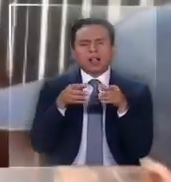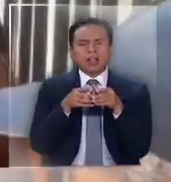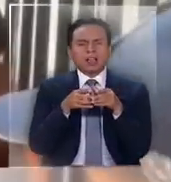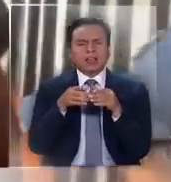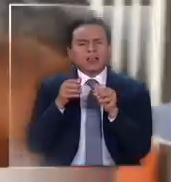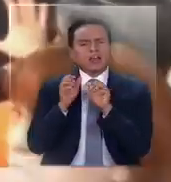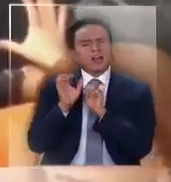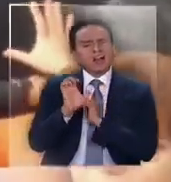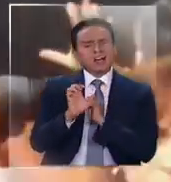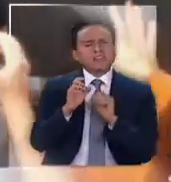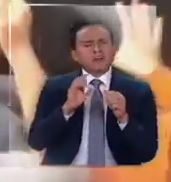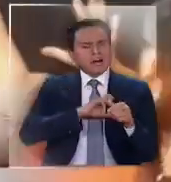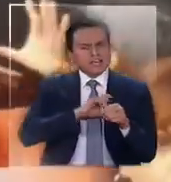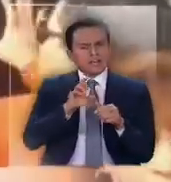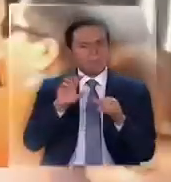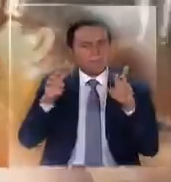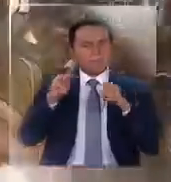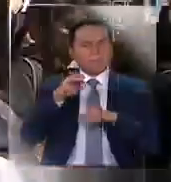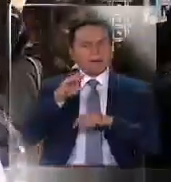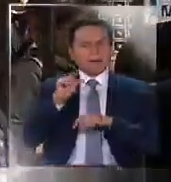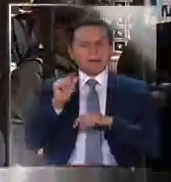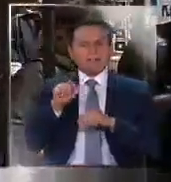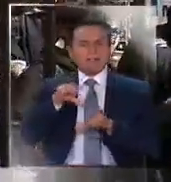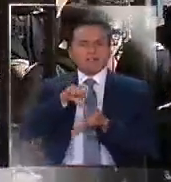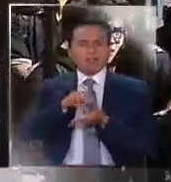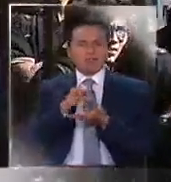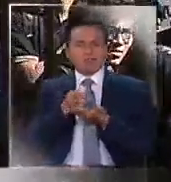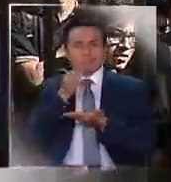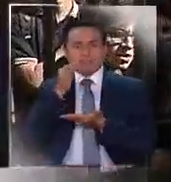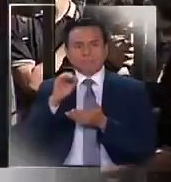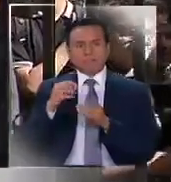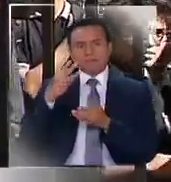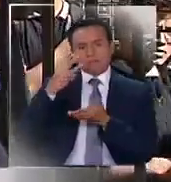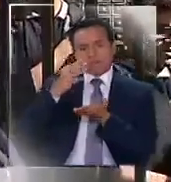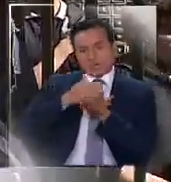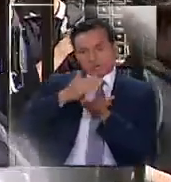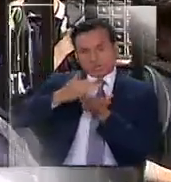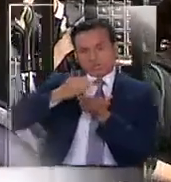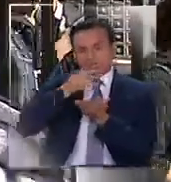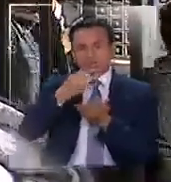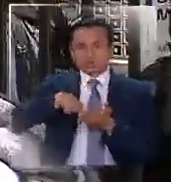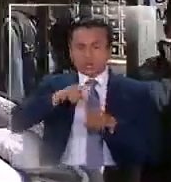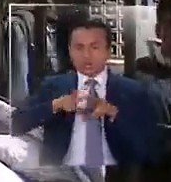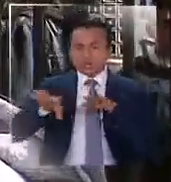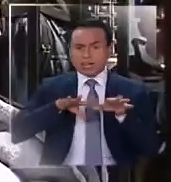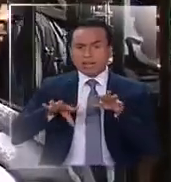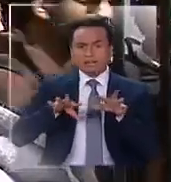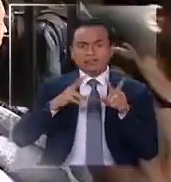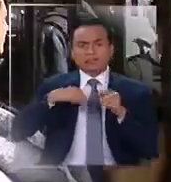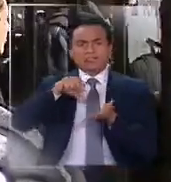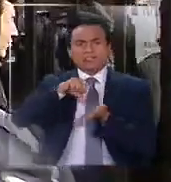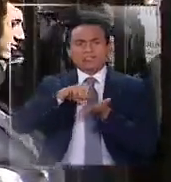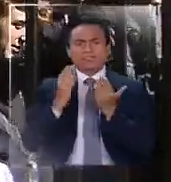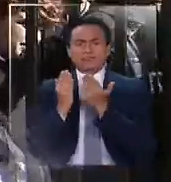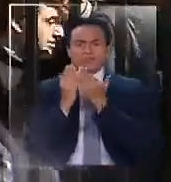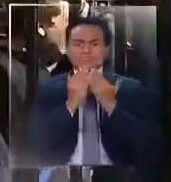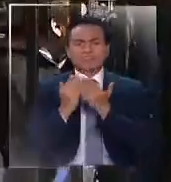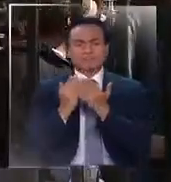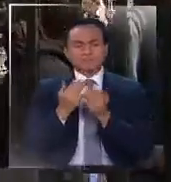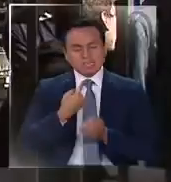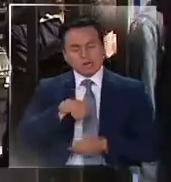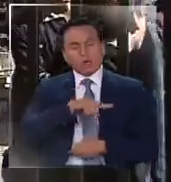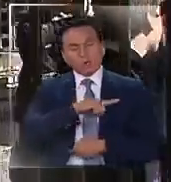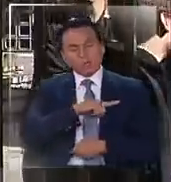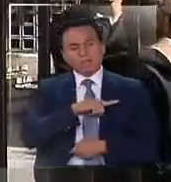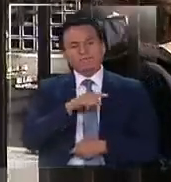que dice al respecto el Centro de Alumnos. Estamos a puertas de cumplir el trimestre y si bien hemos realizado actividades, nosotros al menos desde el centro de estudiantes, hacemos el mea culpa